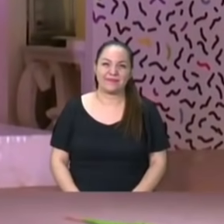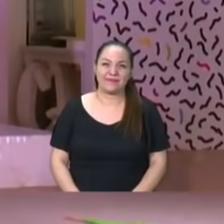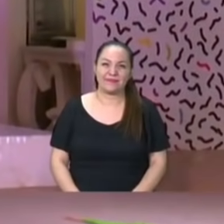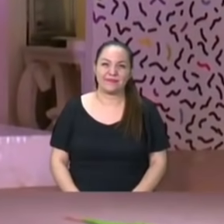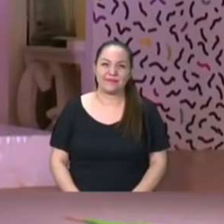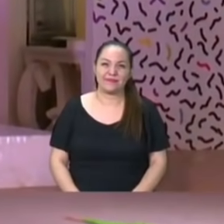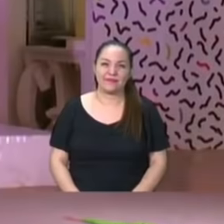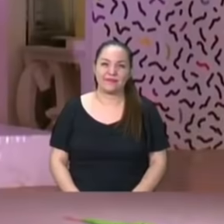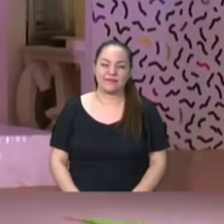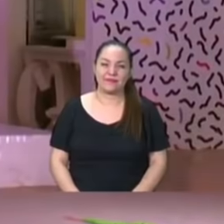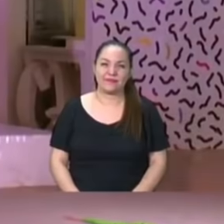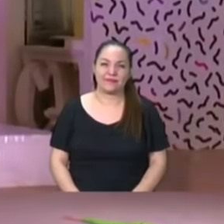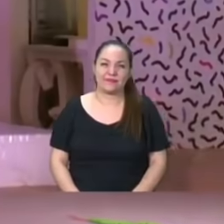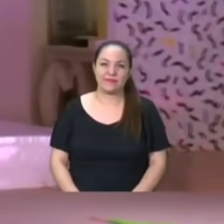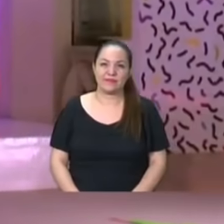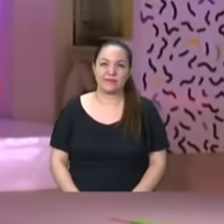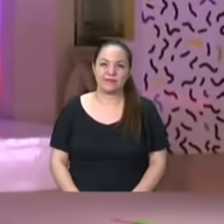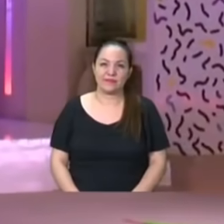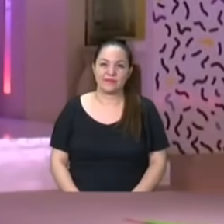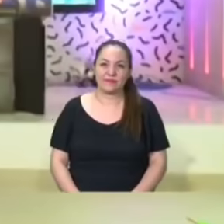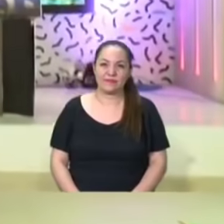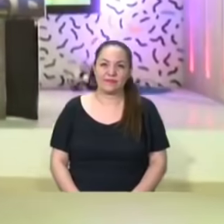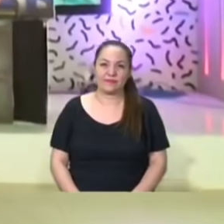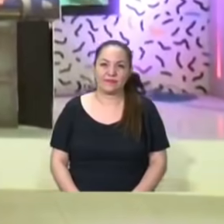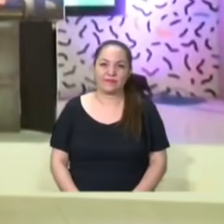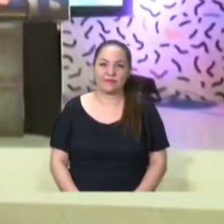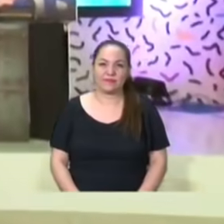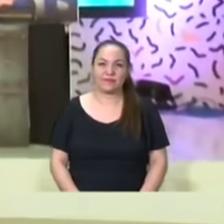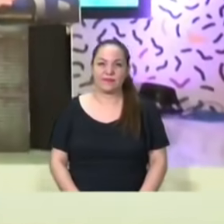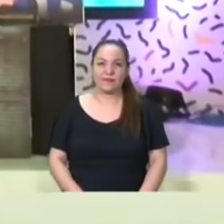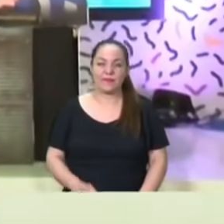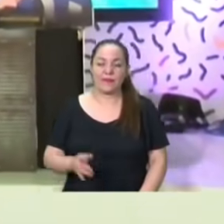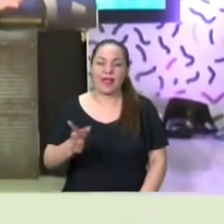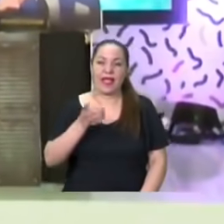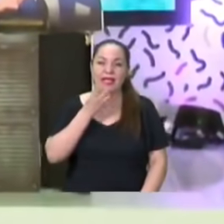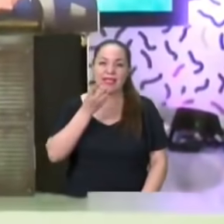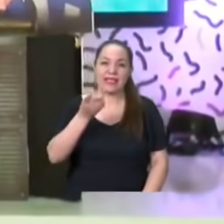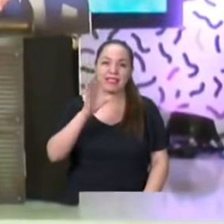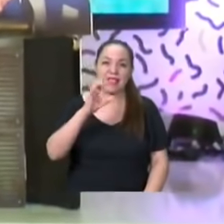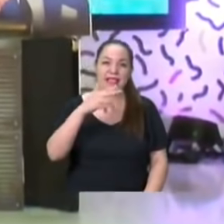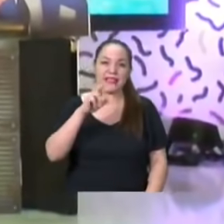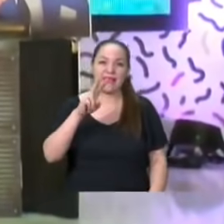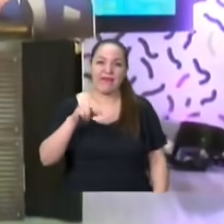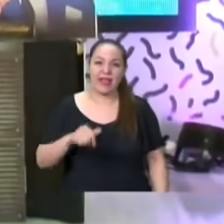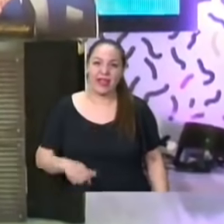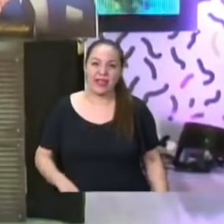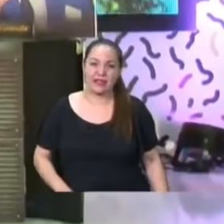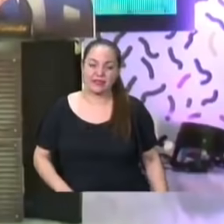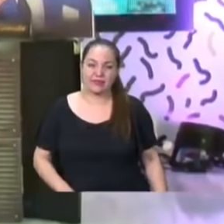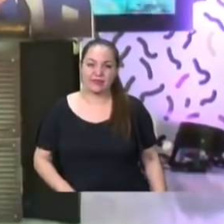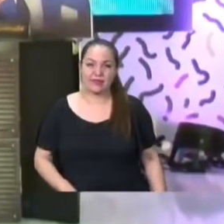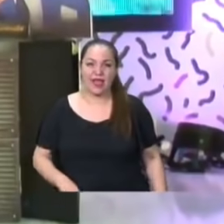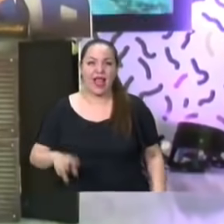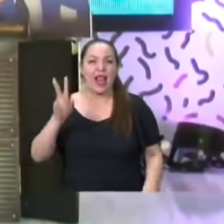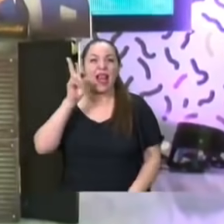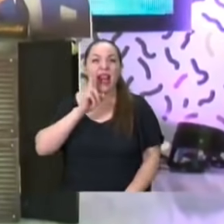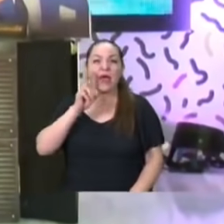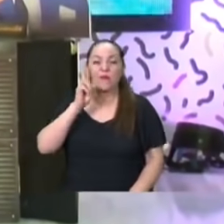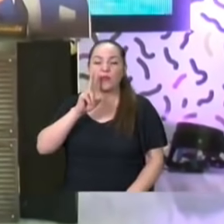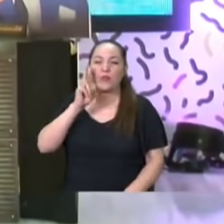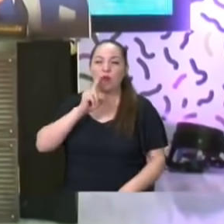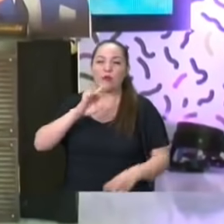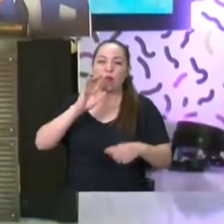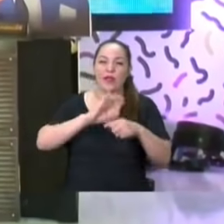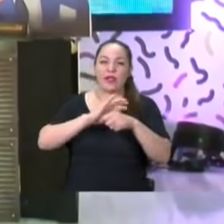Sí, señor. America. Ahí está, señor Chavana. La prueba la ha terminado